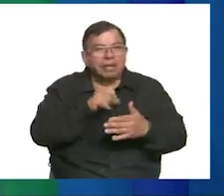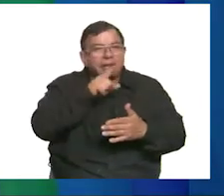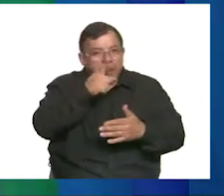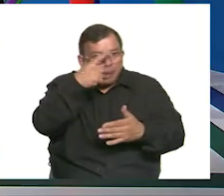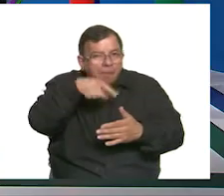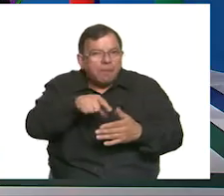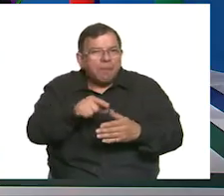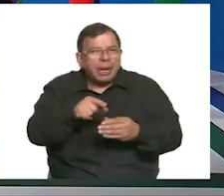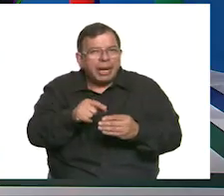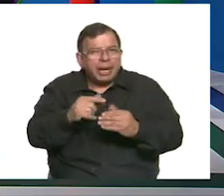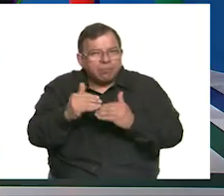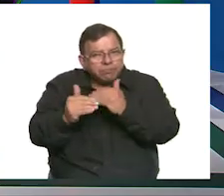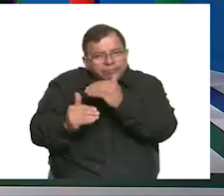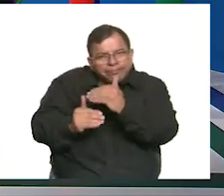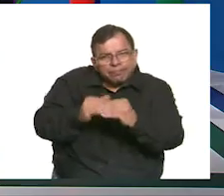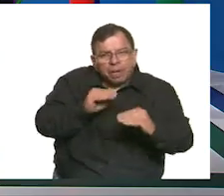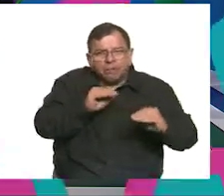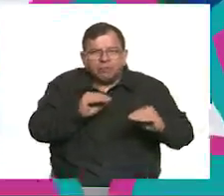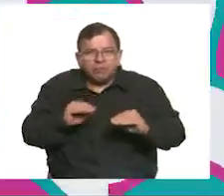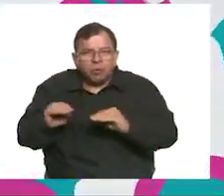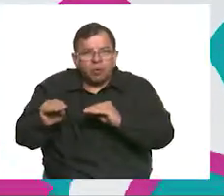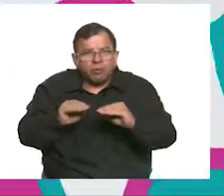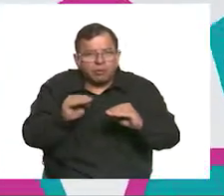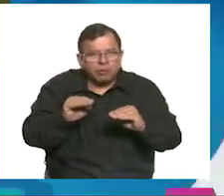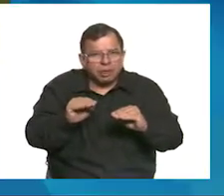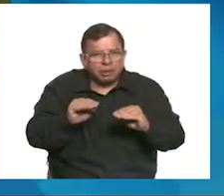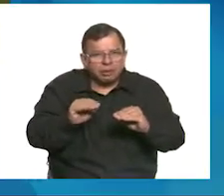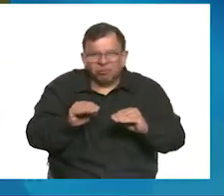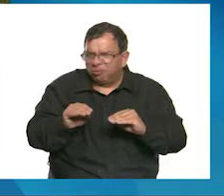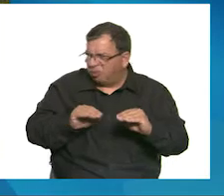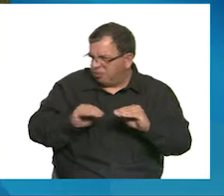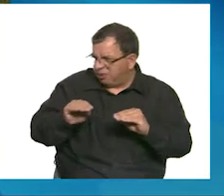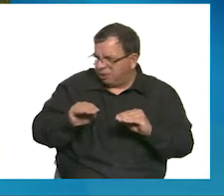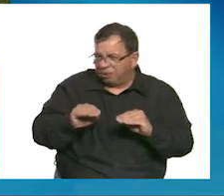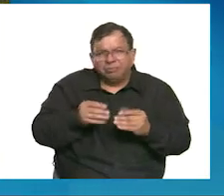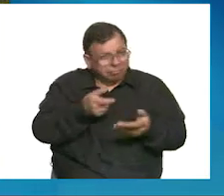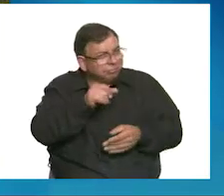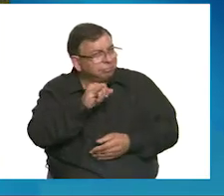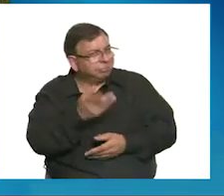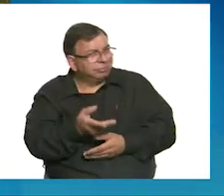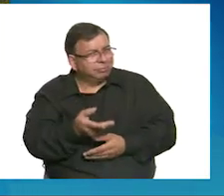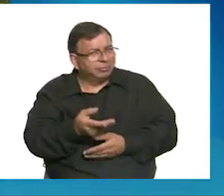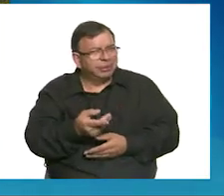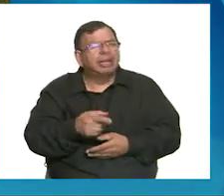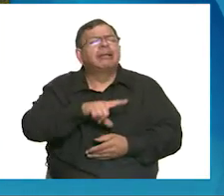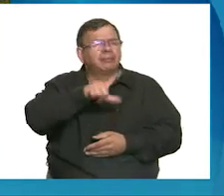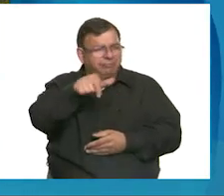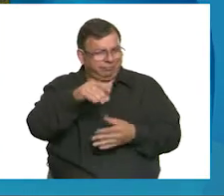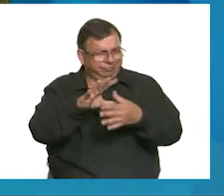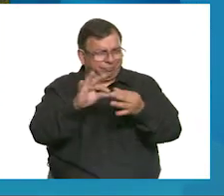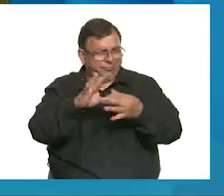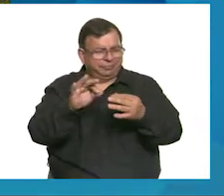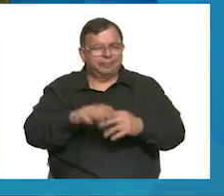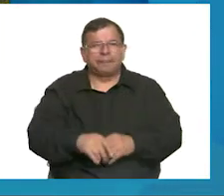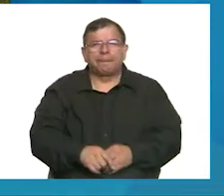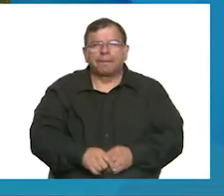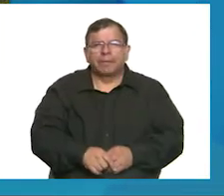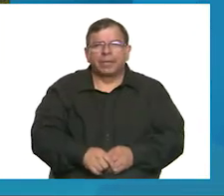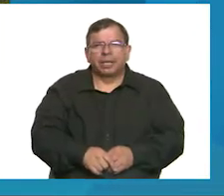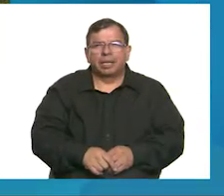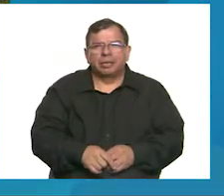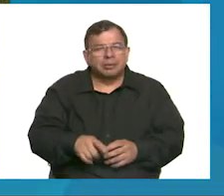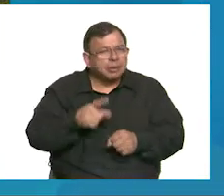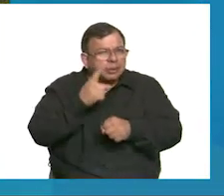movimiento. ¿Movimiento? Así es, movimiento. Pero eso lo veremos más adelante. Antes tenemos